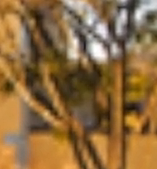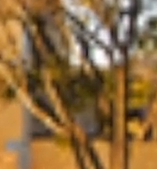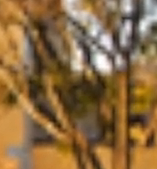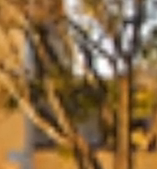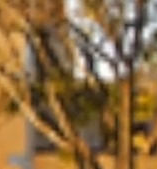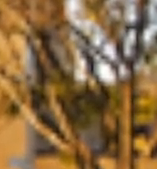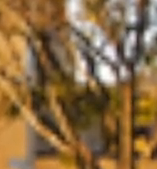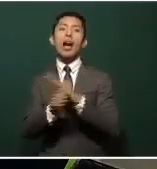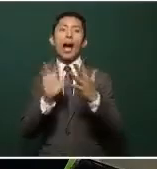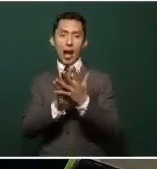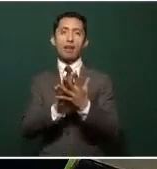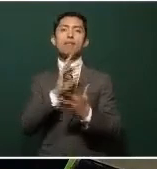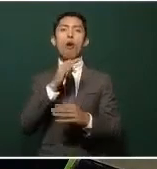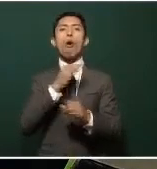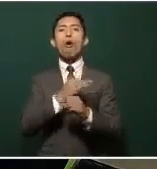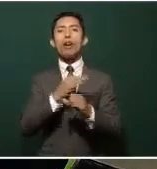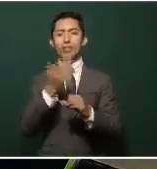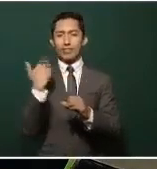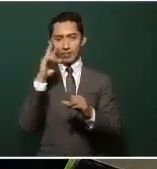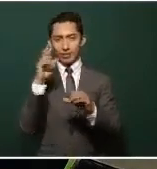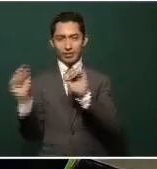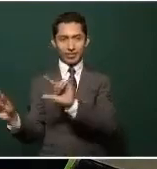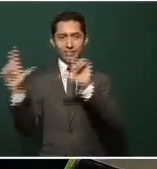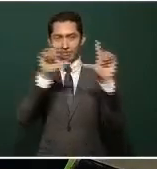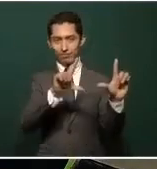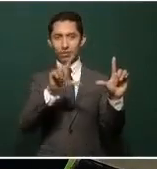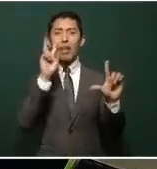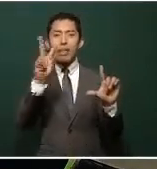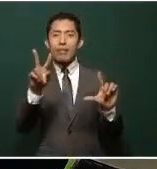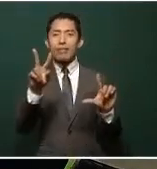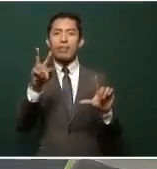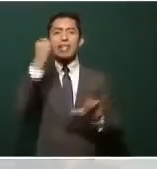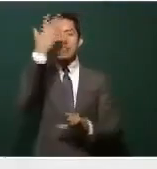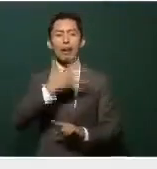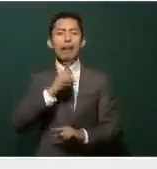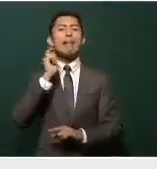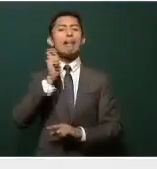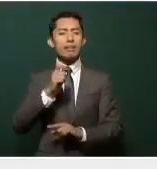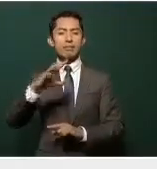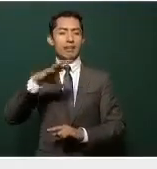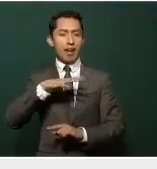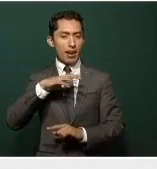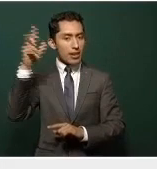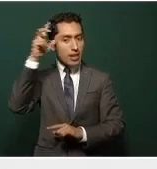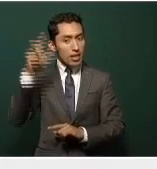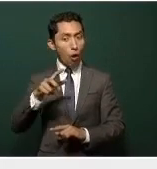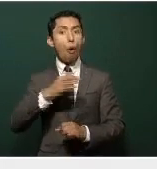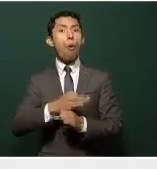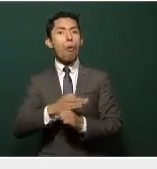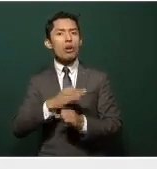de toda la República. Una imagen que es muy reveladora de cómo se encuentra el estado de Hidalgo en este